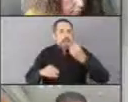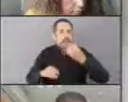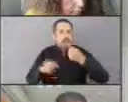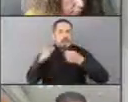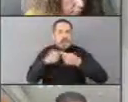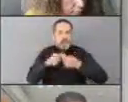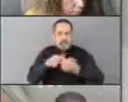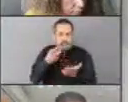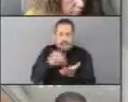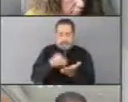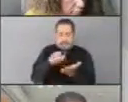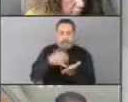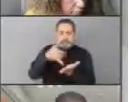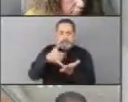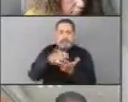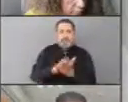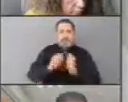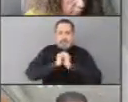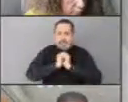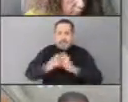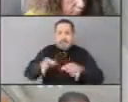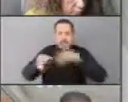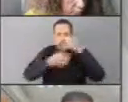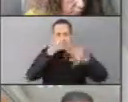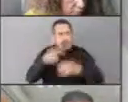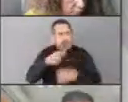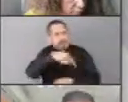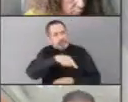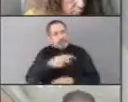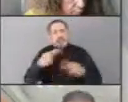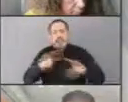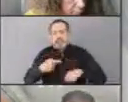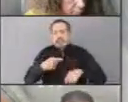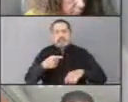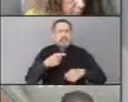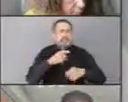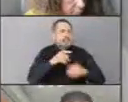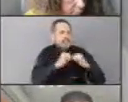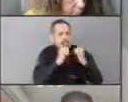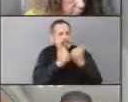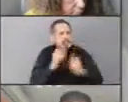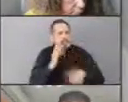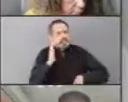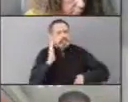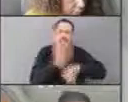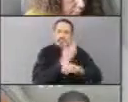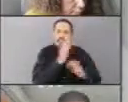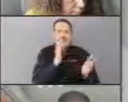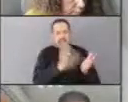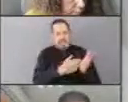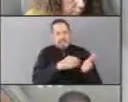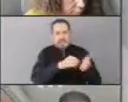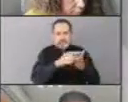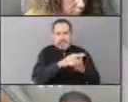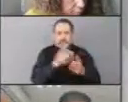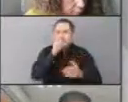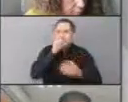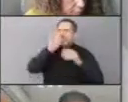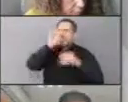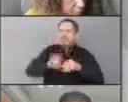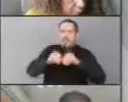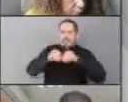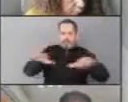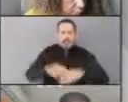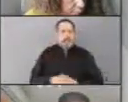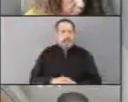la resolución en el catálogo de sujetos sancionados de esta sala regional especializada. Señor